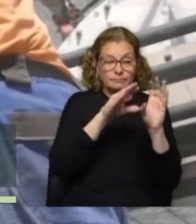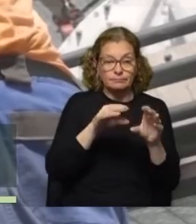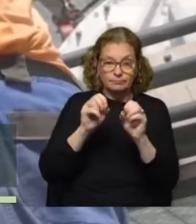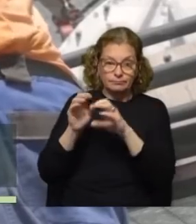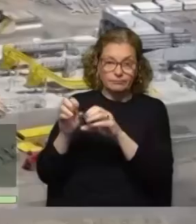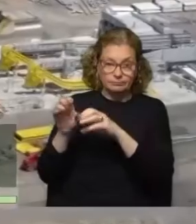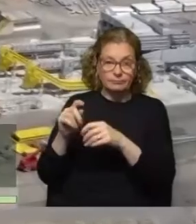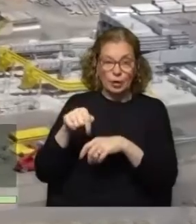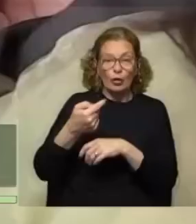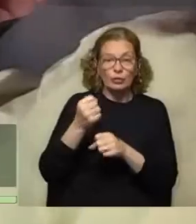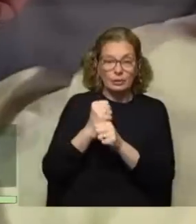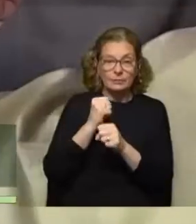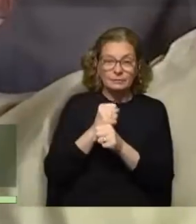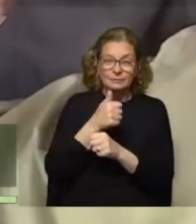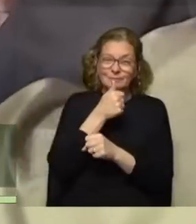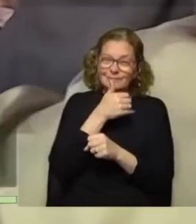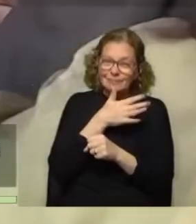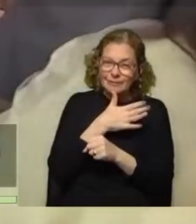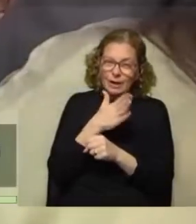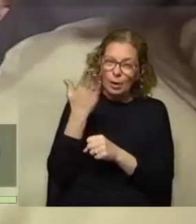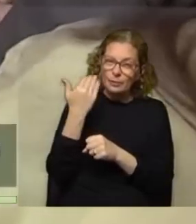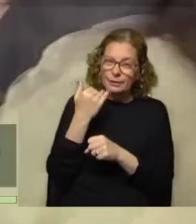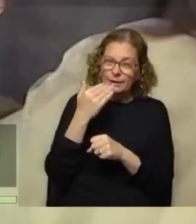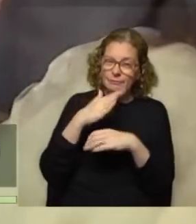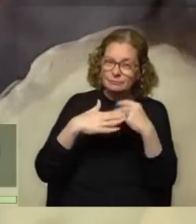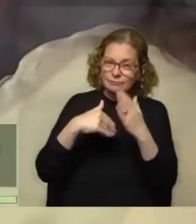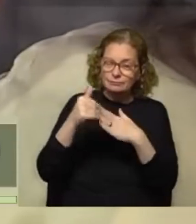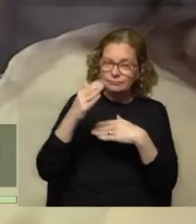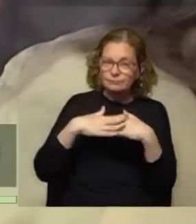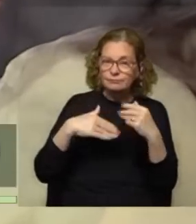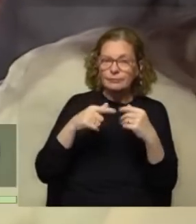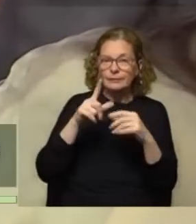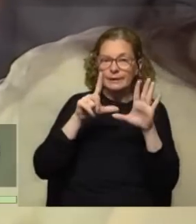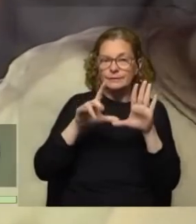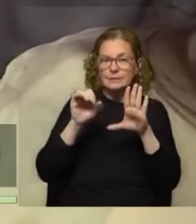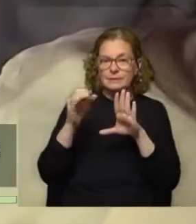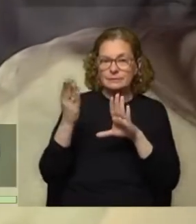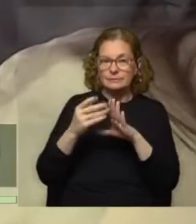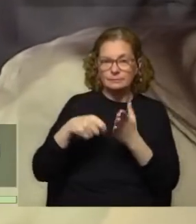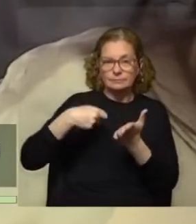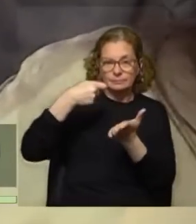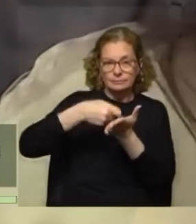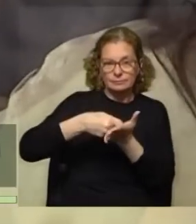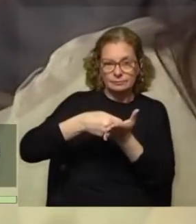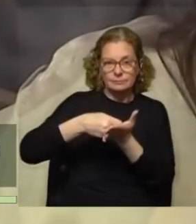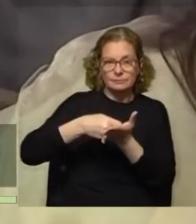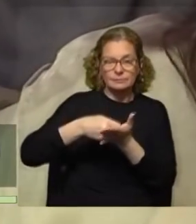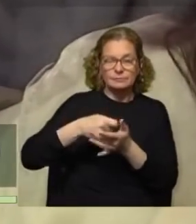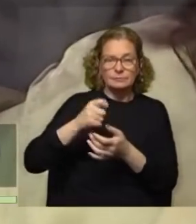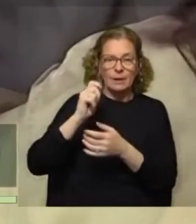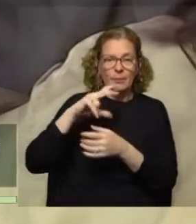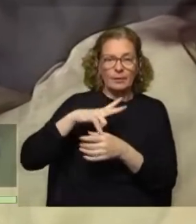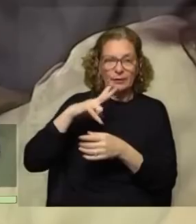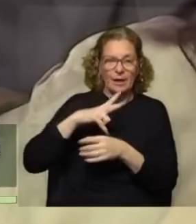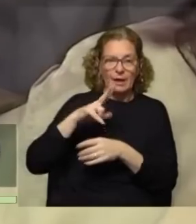lugares históricamente la construcción ha tenido un 70% en versión privada y un 30% de inversión